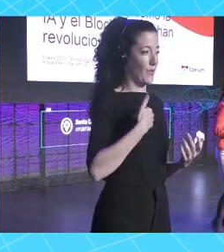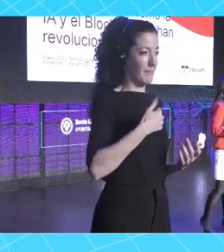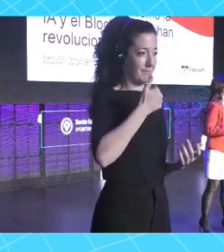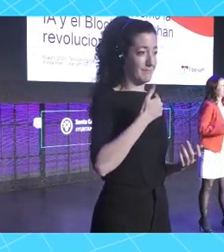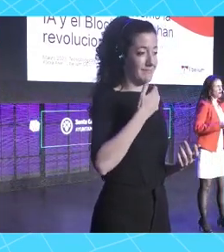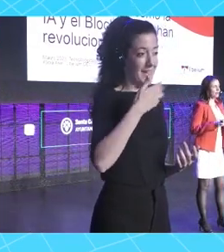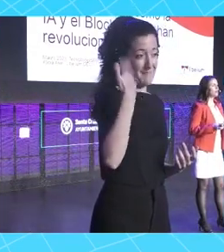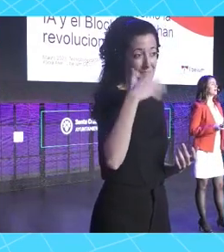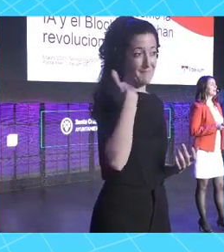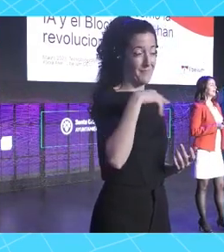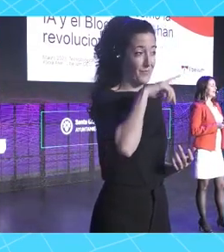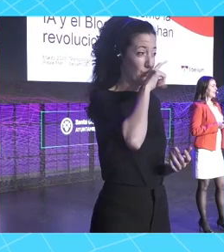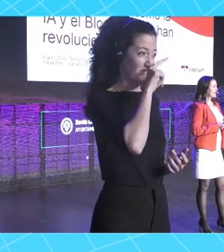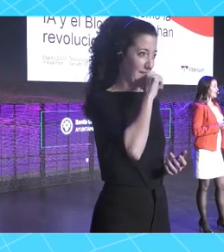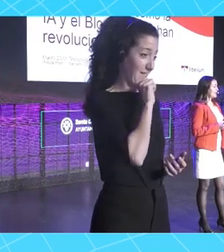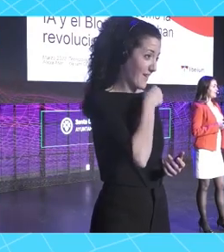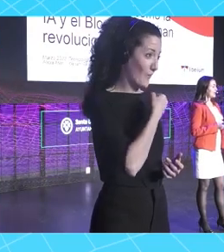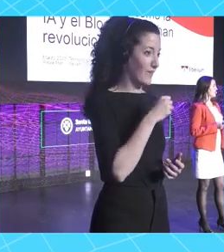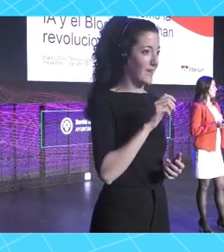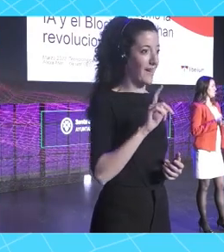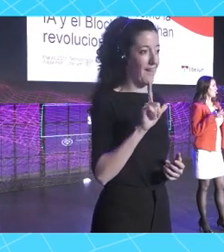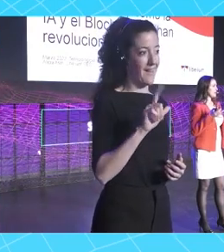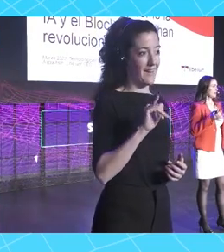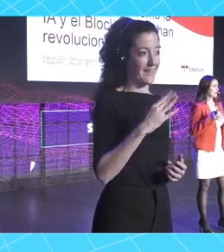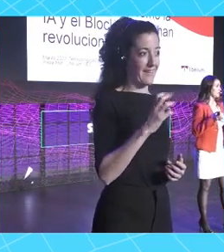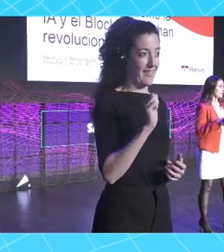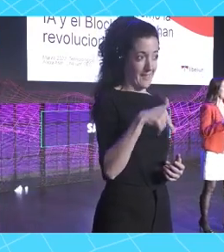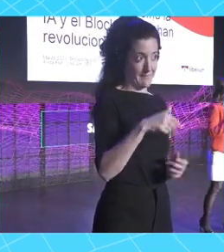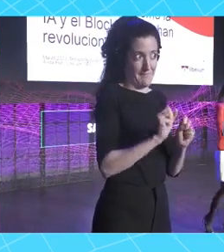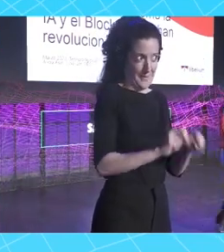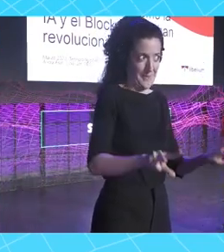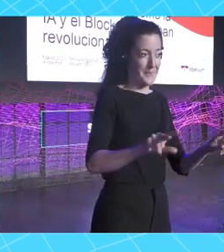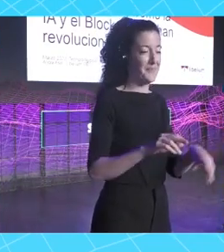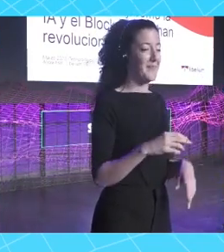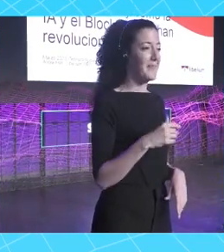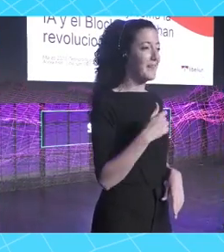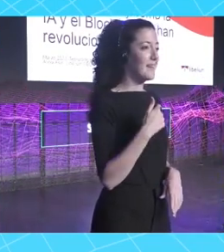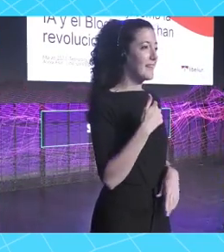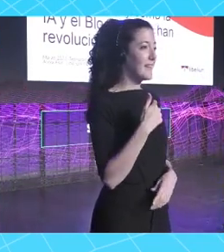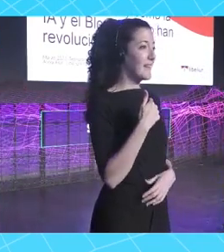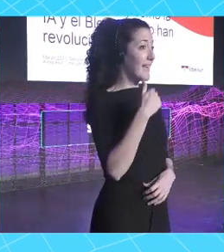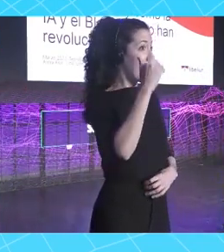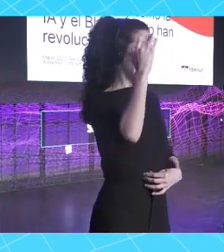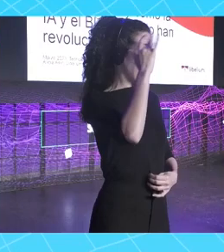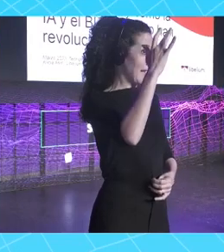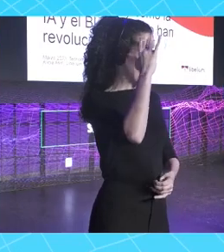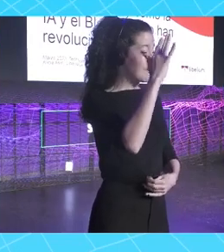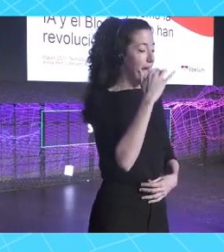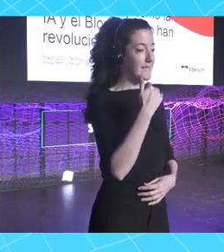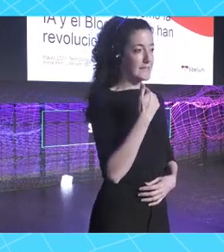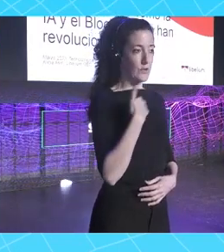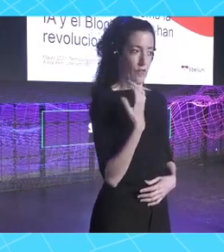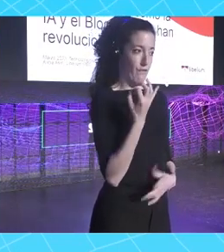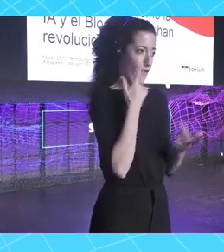no Y linkedin peor aún y ya voy a decidido que voy a gestionar expectativas desde el primer momento yo no